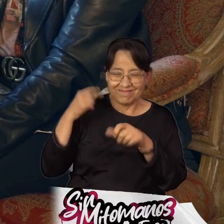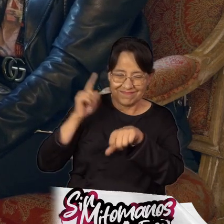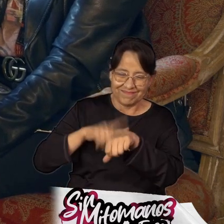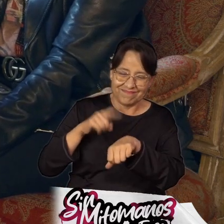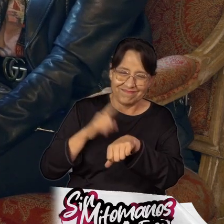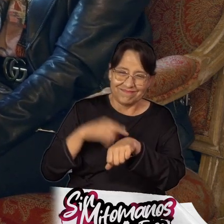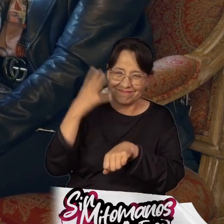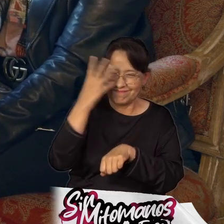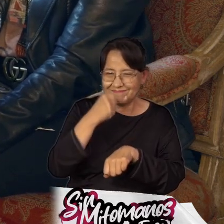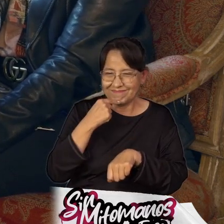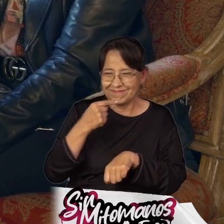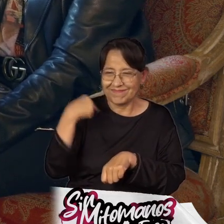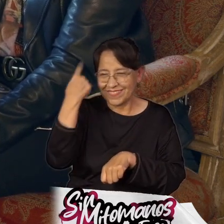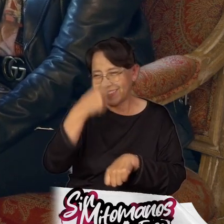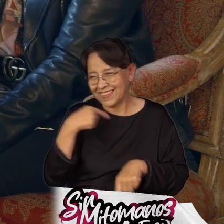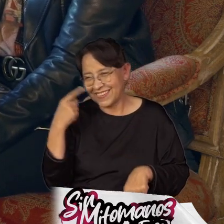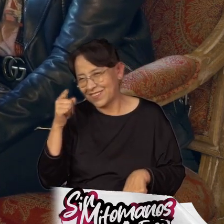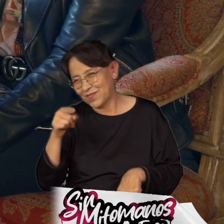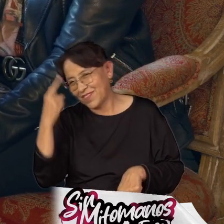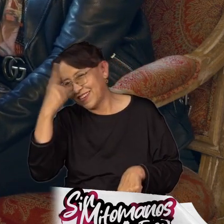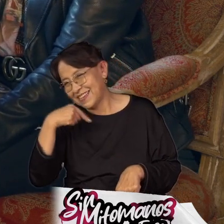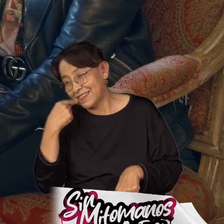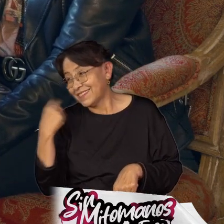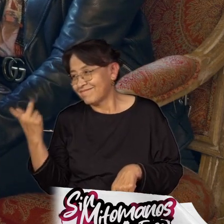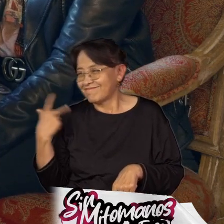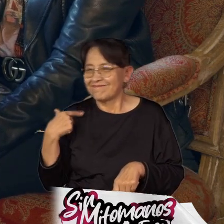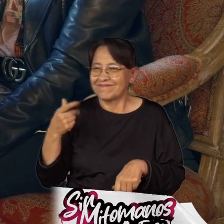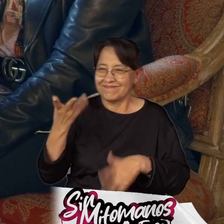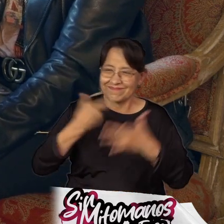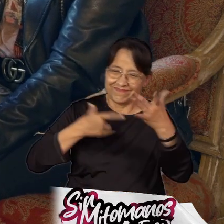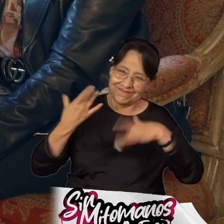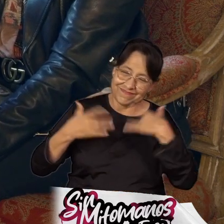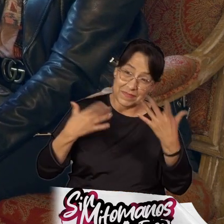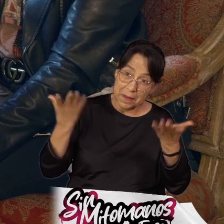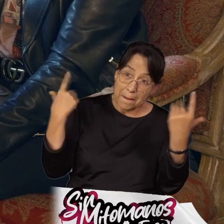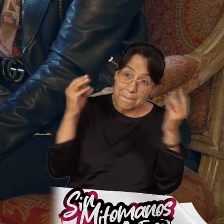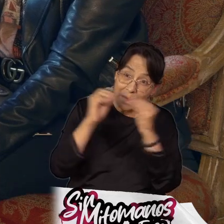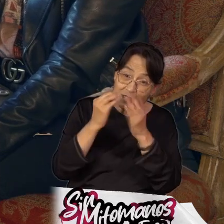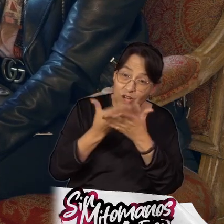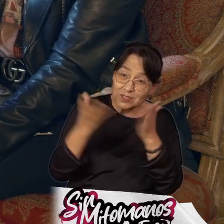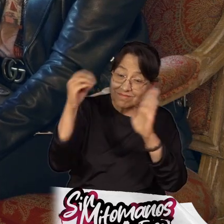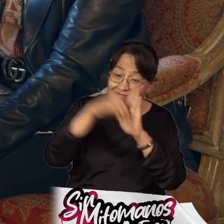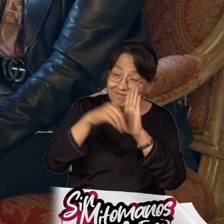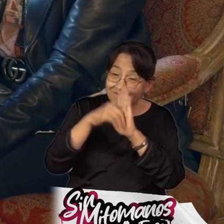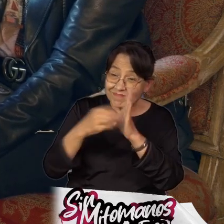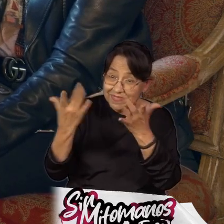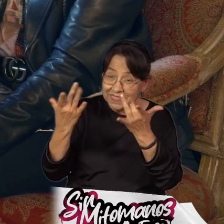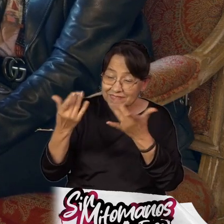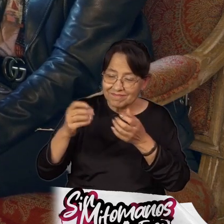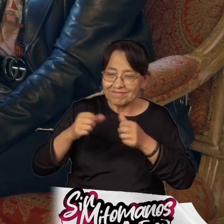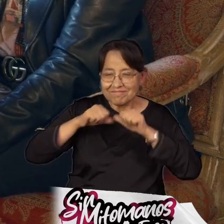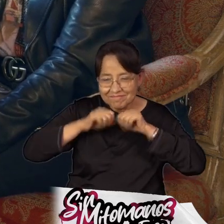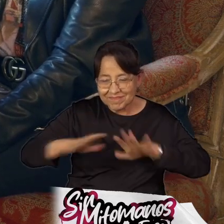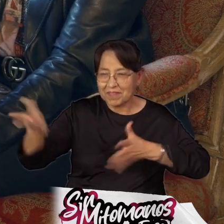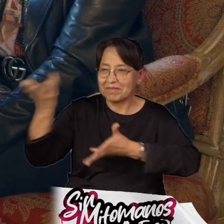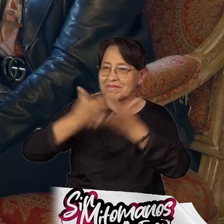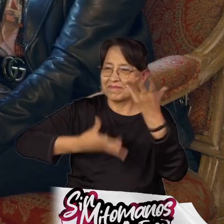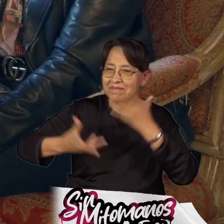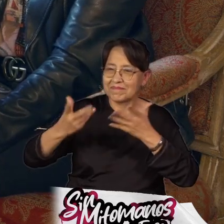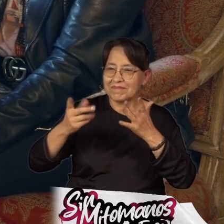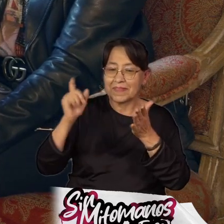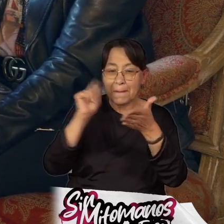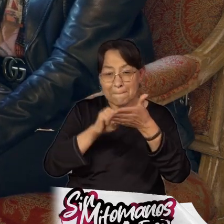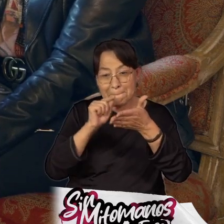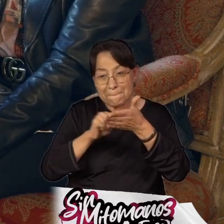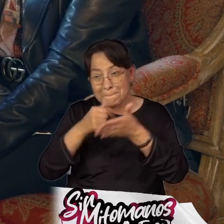fue ese tiempo precioso que pudimos disfrutar face to face. Lo disfrutamos muchísimo con ustedes. Si quieren más contenido como este,